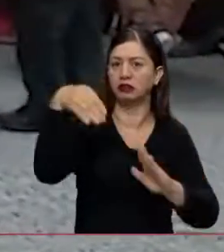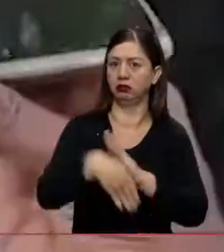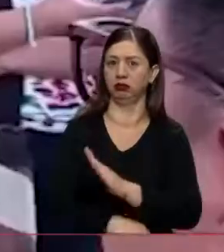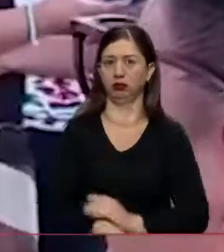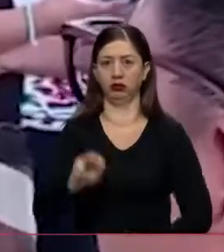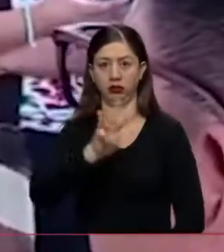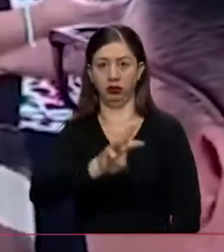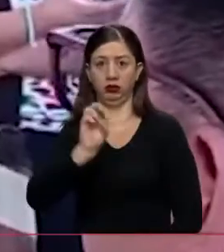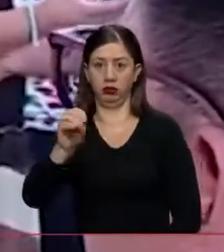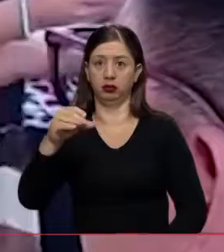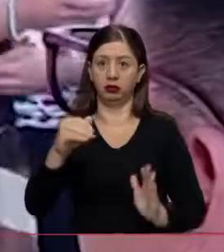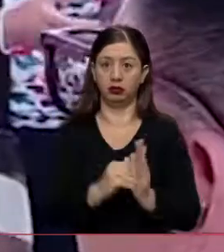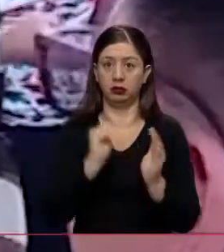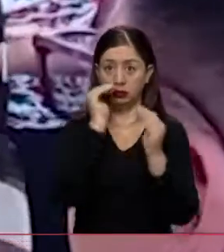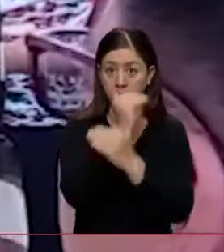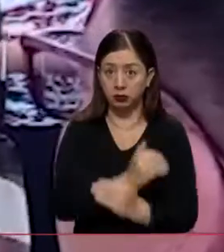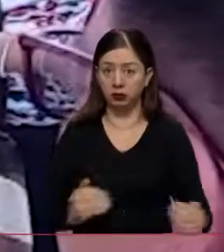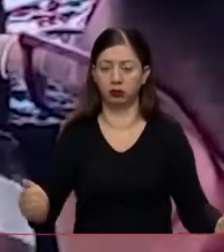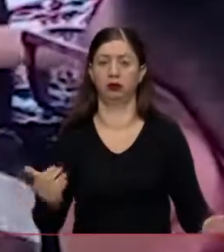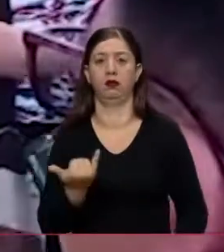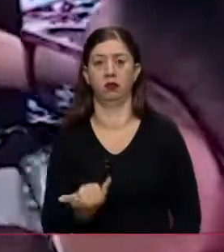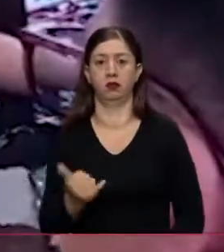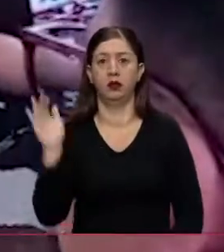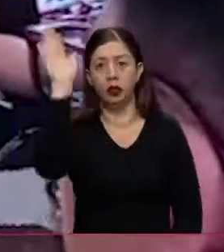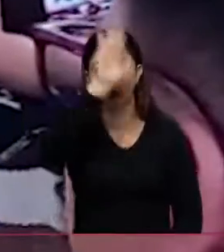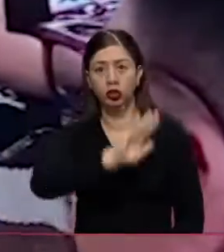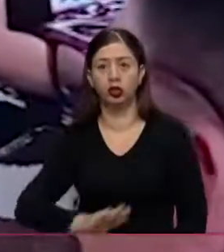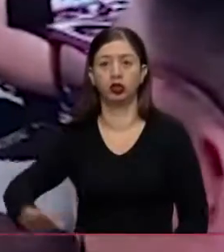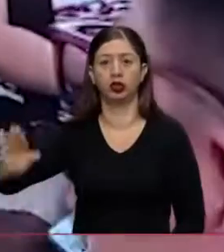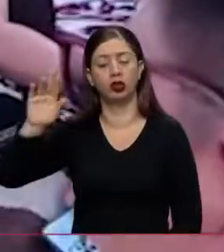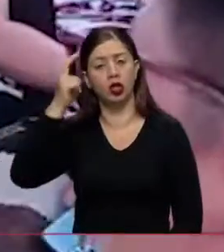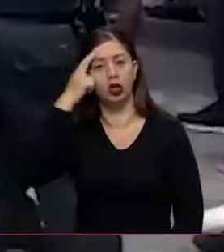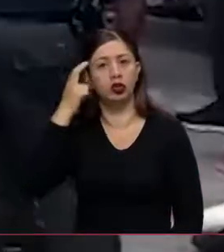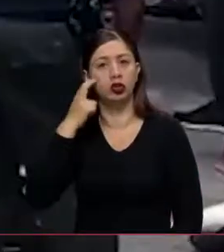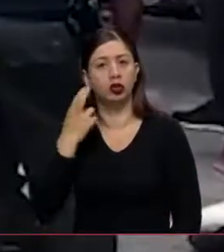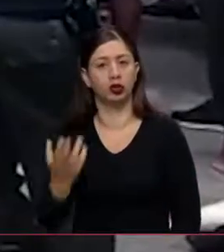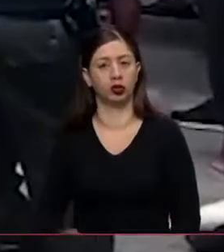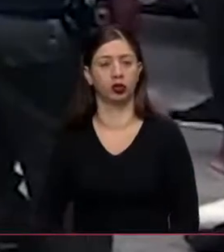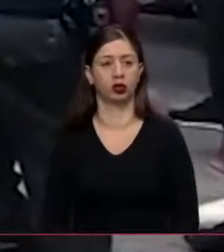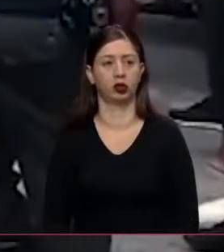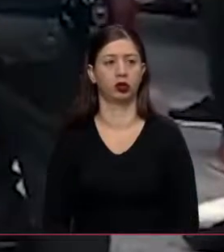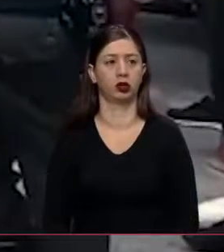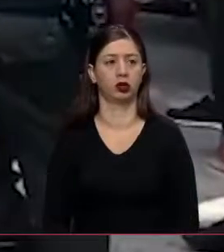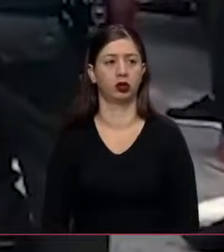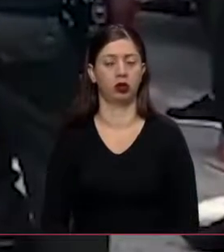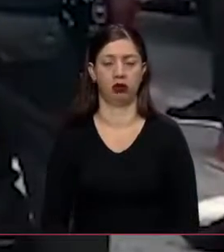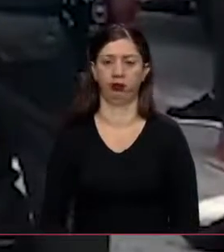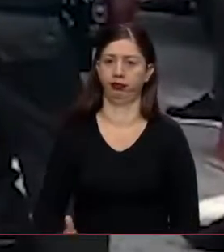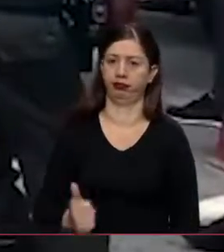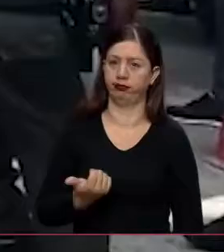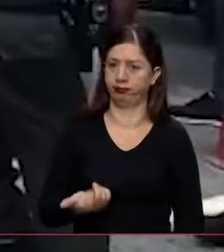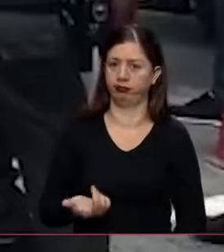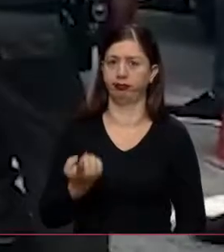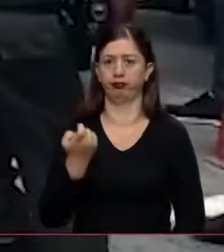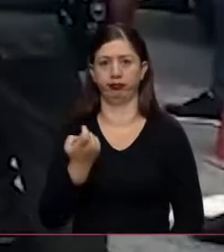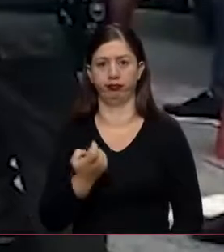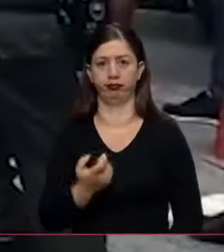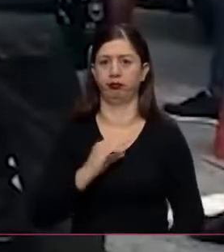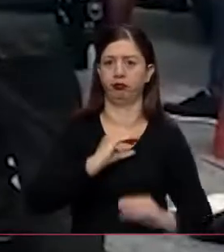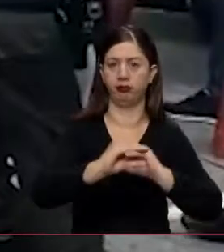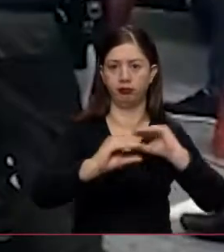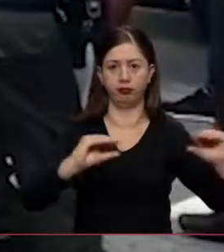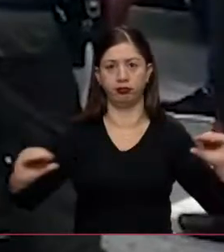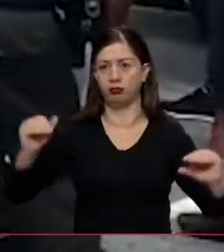30.000 niños en edad escolar en el departamento del Chocó y también una afectación directa en términos salariales